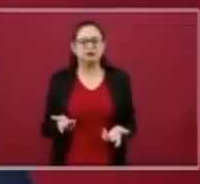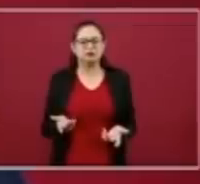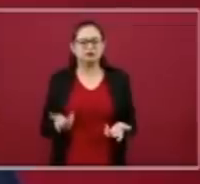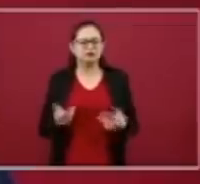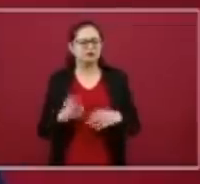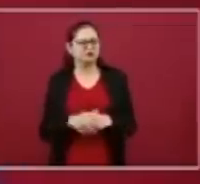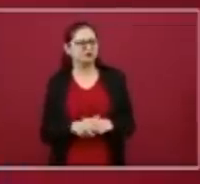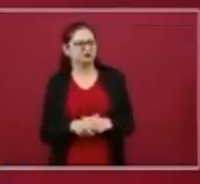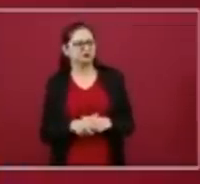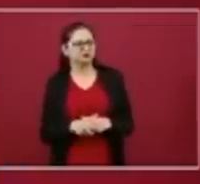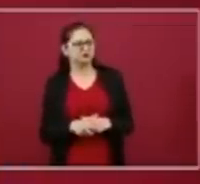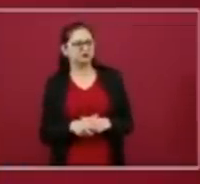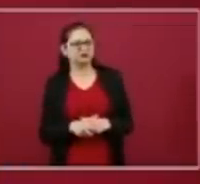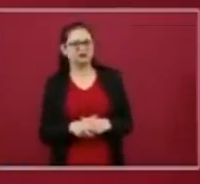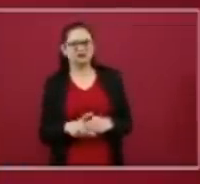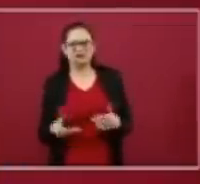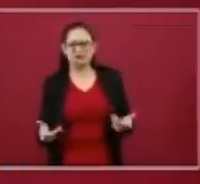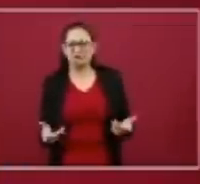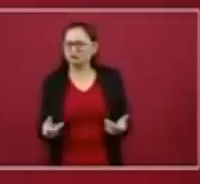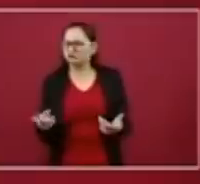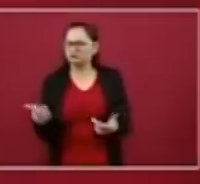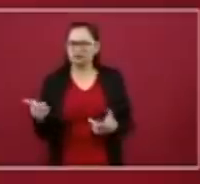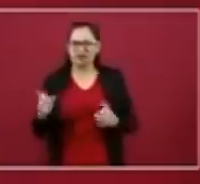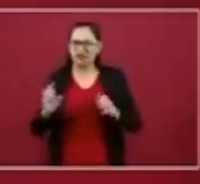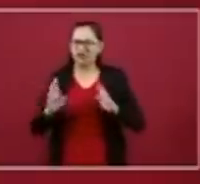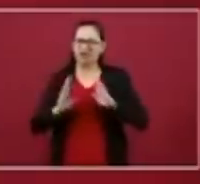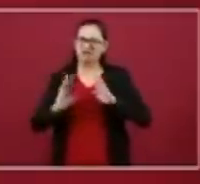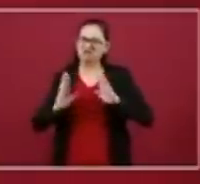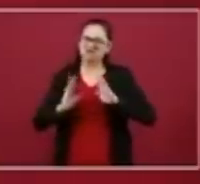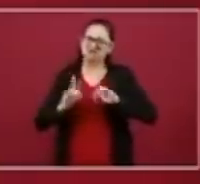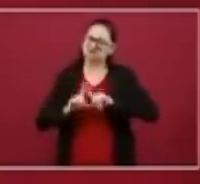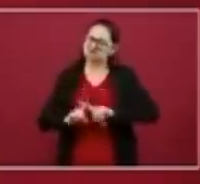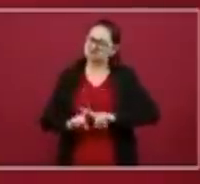Entonces, el ejército tiene instalaciones,